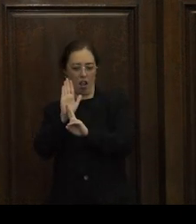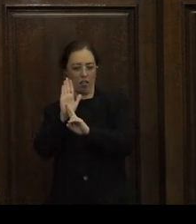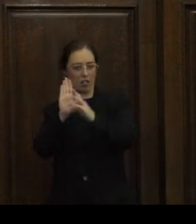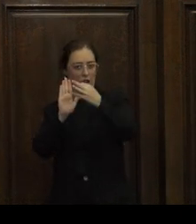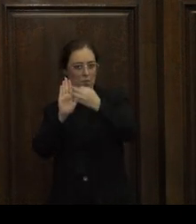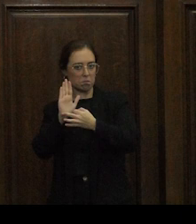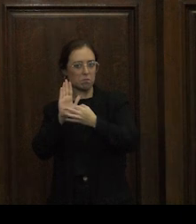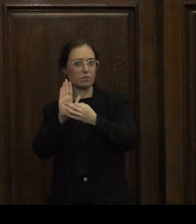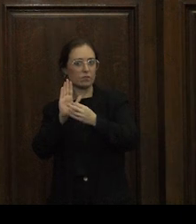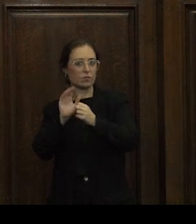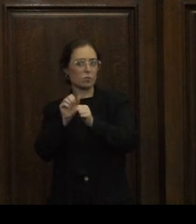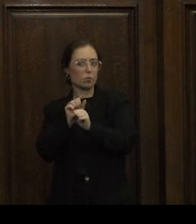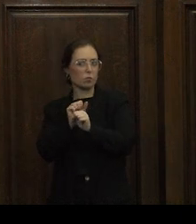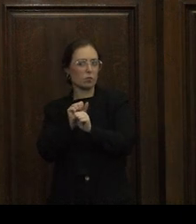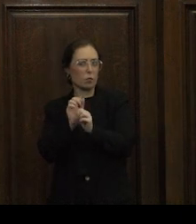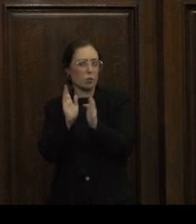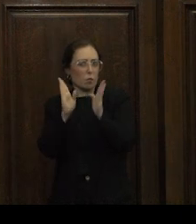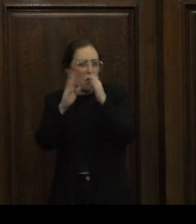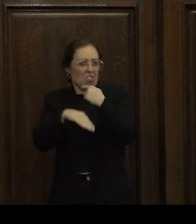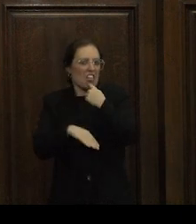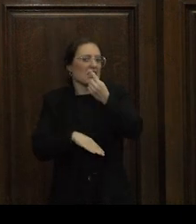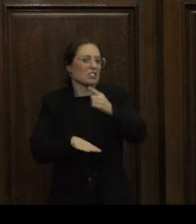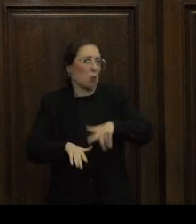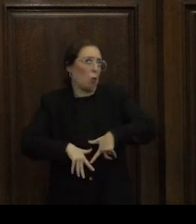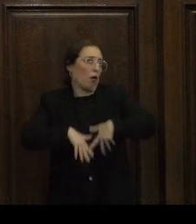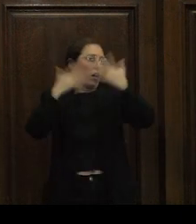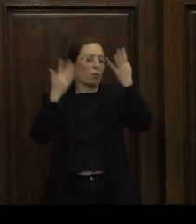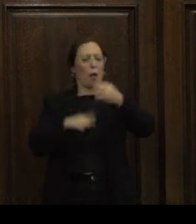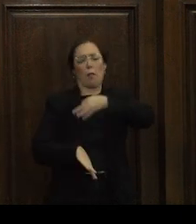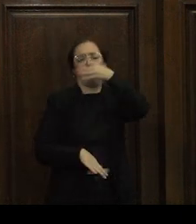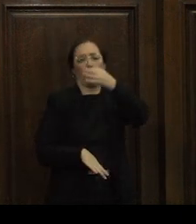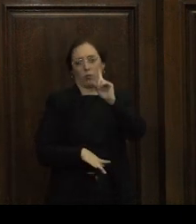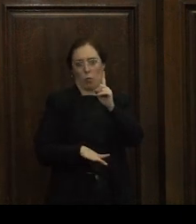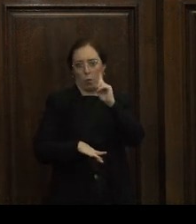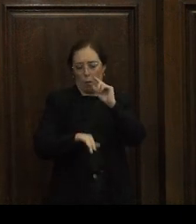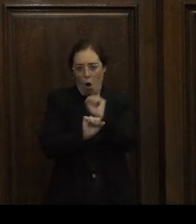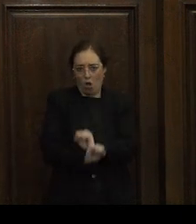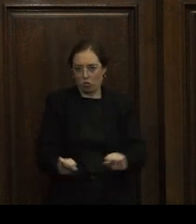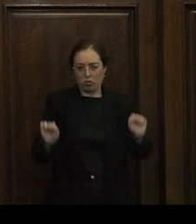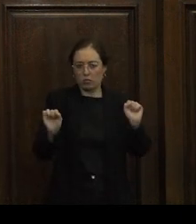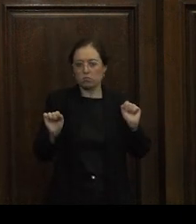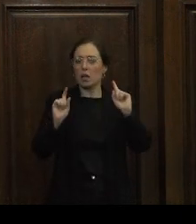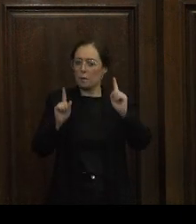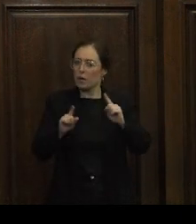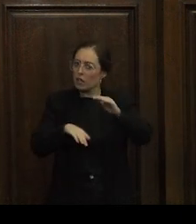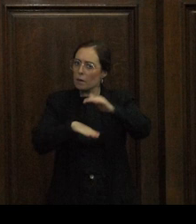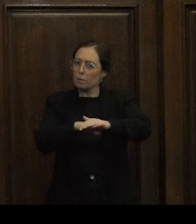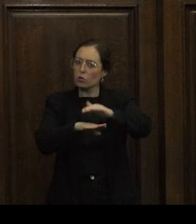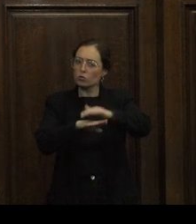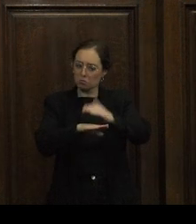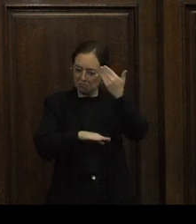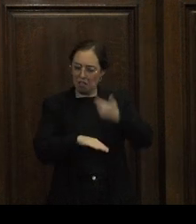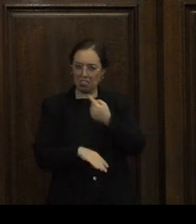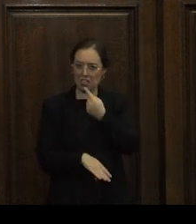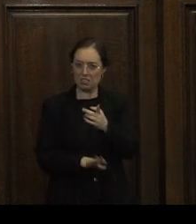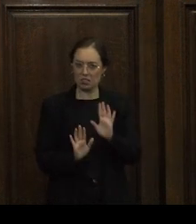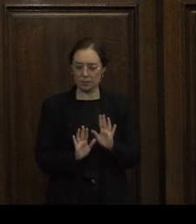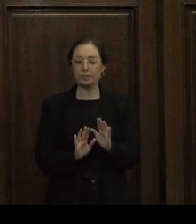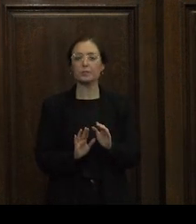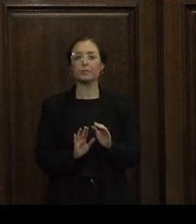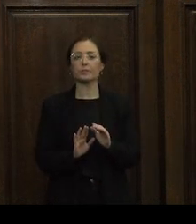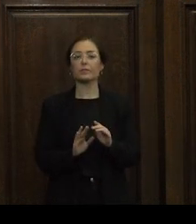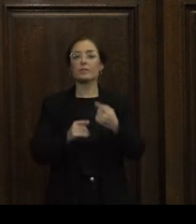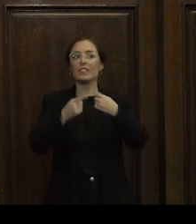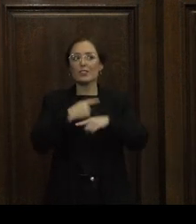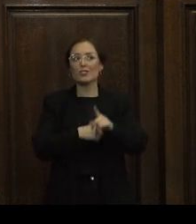que llevaban a que no fuera posible decir cualquier cosa, ¿no? O sea, había también que responsabilizarse por lo que se decía